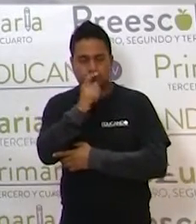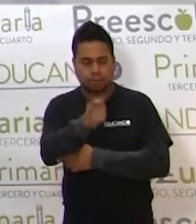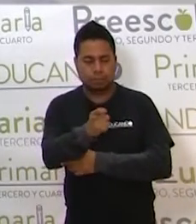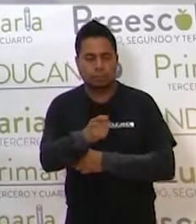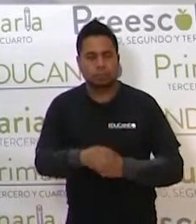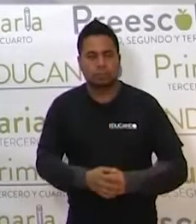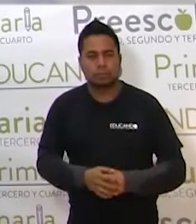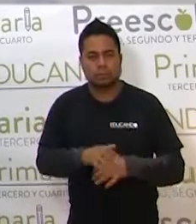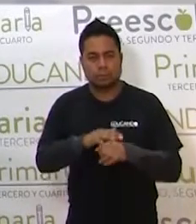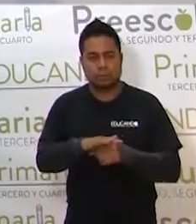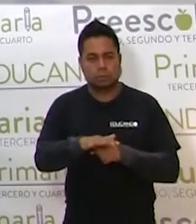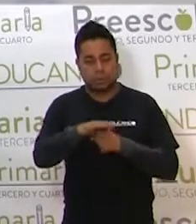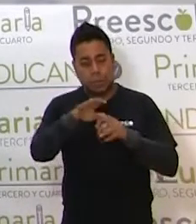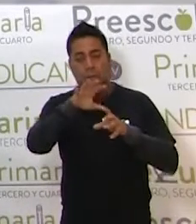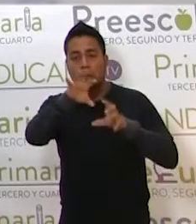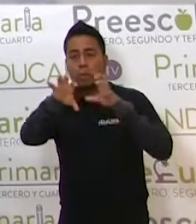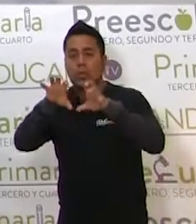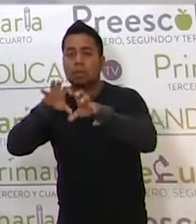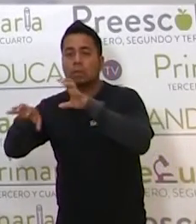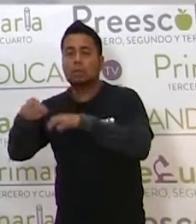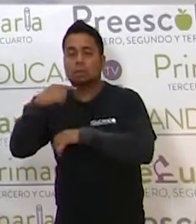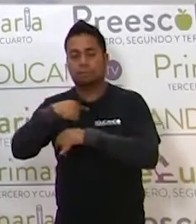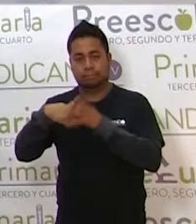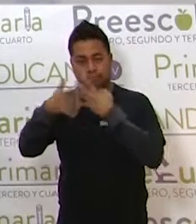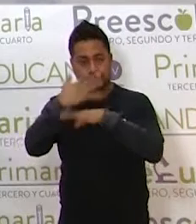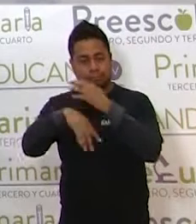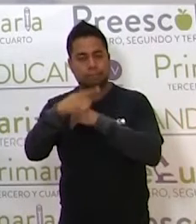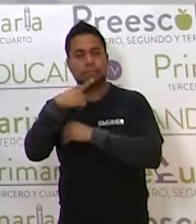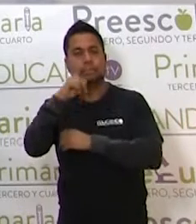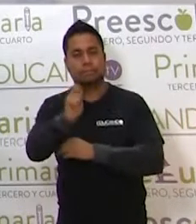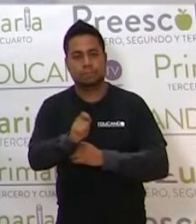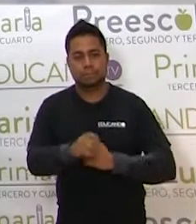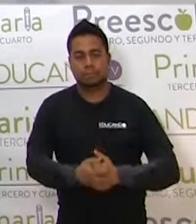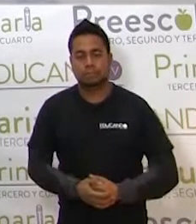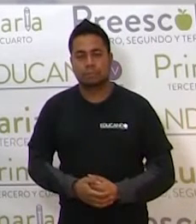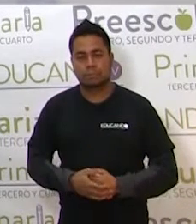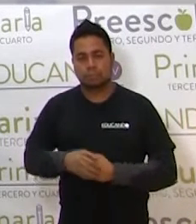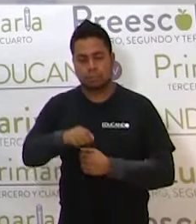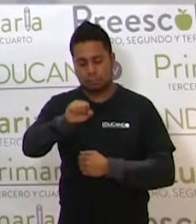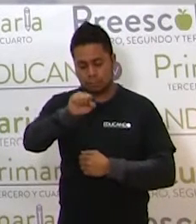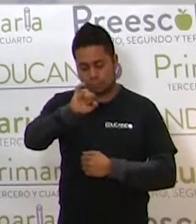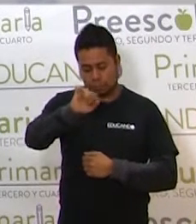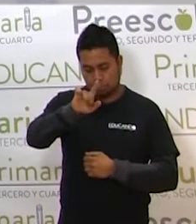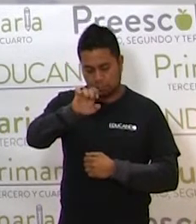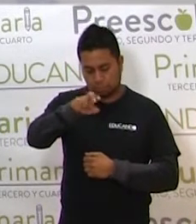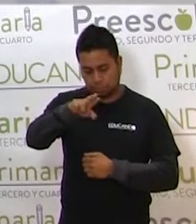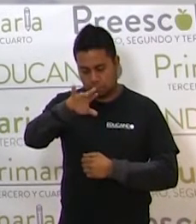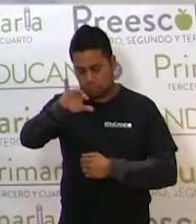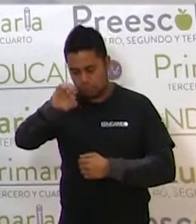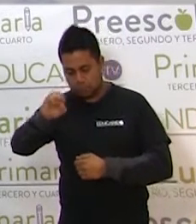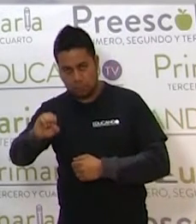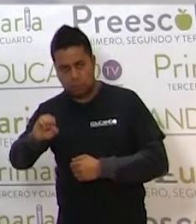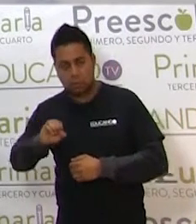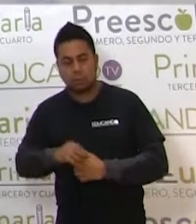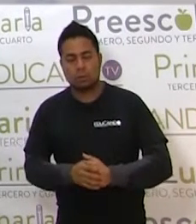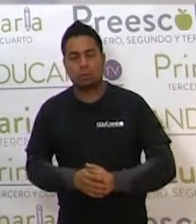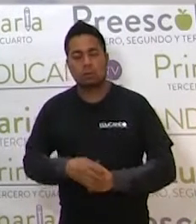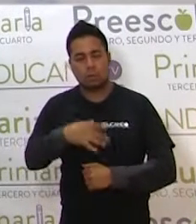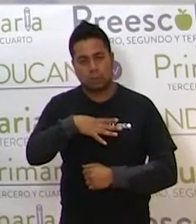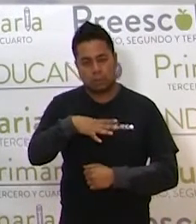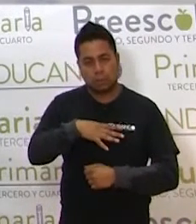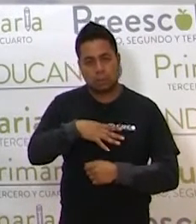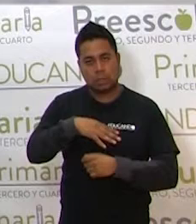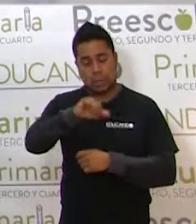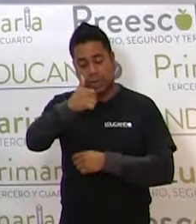nuestra clasificación dice lo siguiente si leen yo tenemos